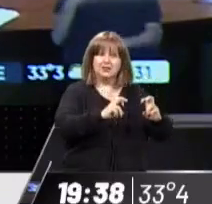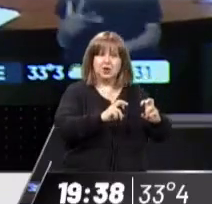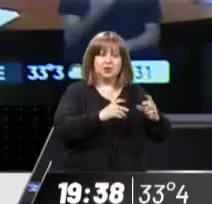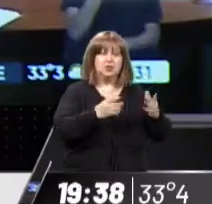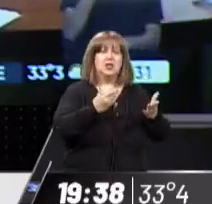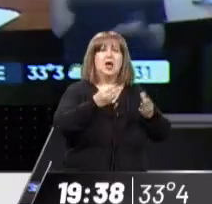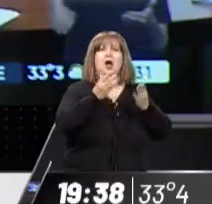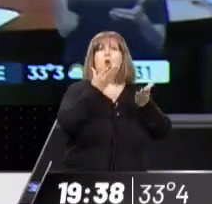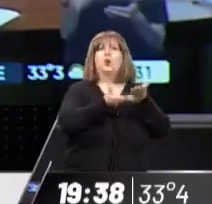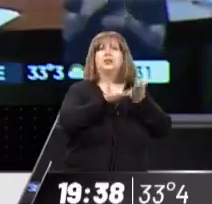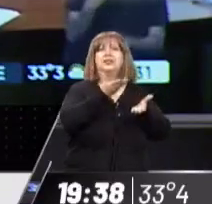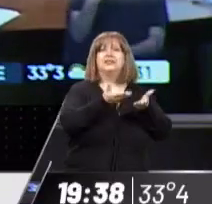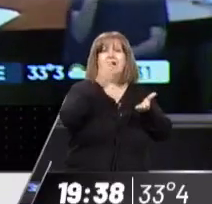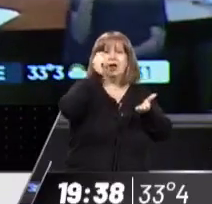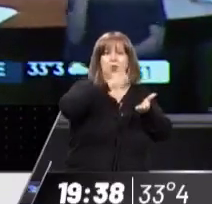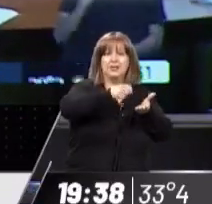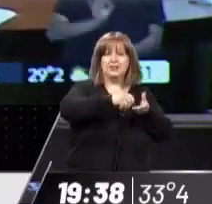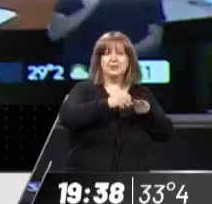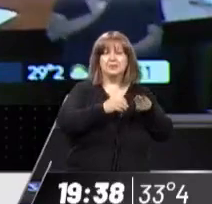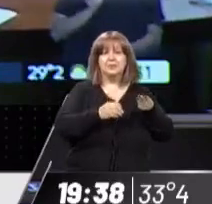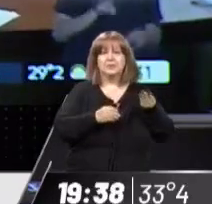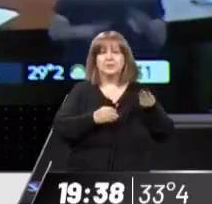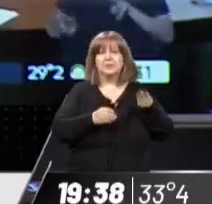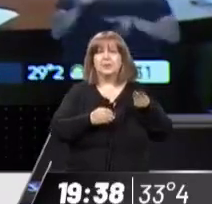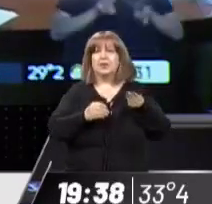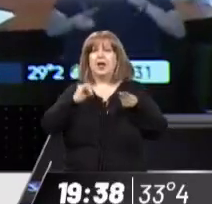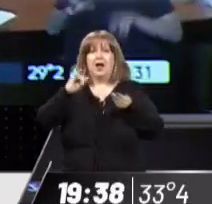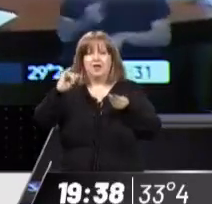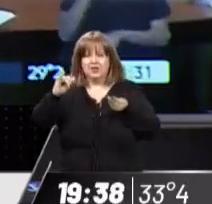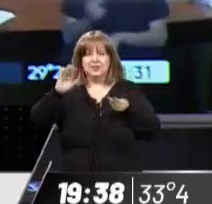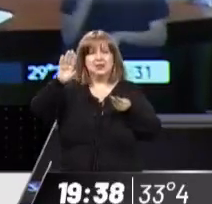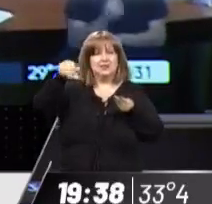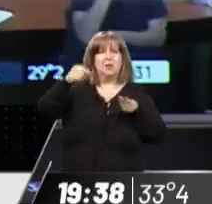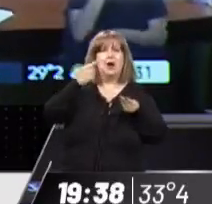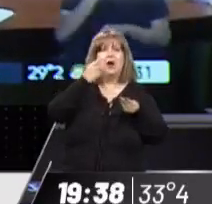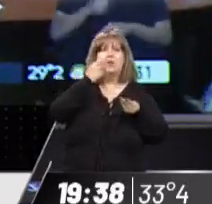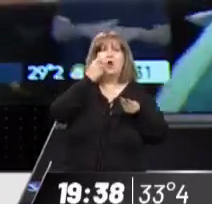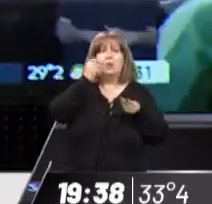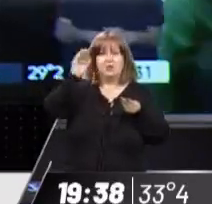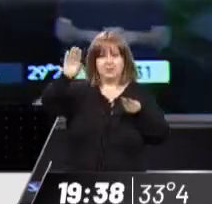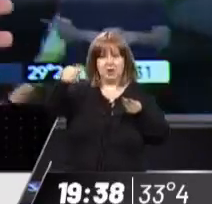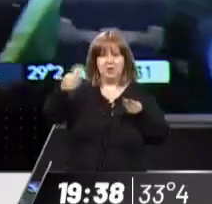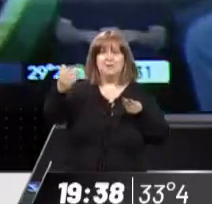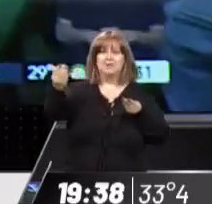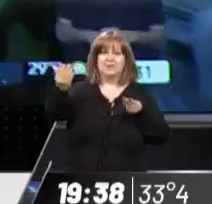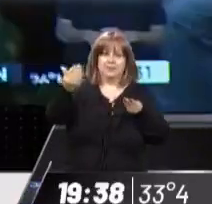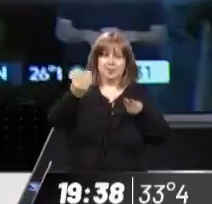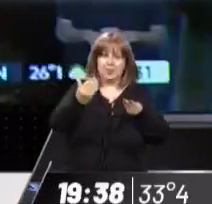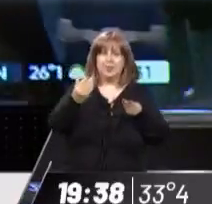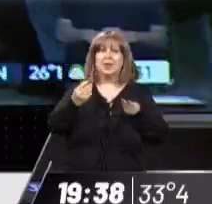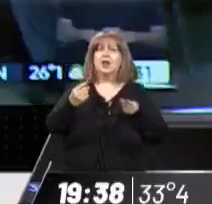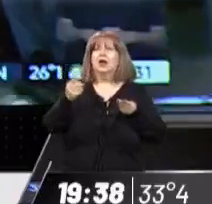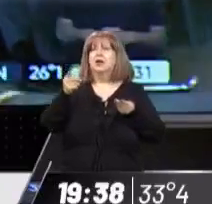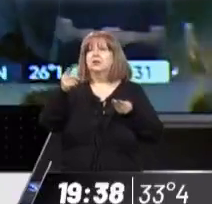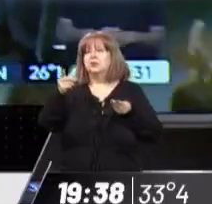él de la situación, de esta situación. Y él ahí sí voluntariamente accede. No se lo combinó, no se lo obligó a hacer. No se lo